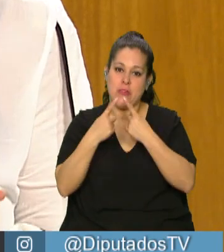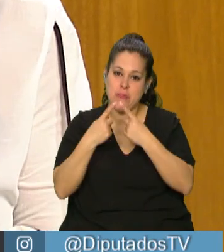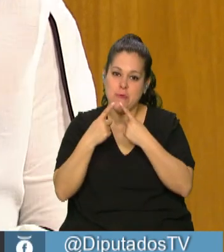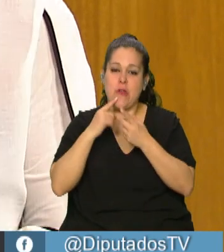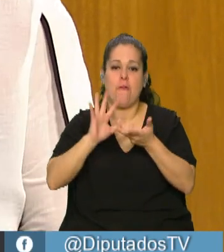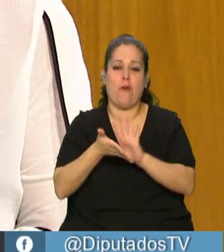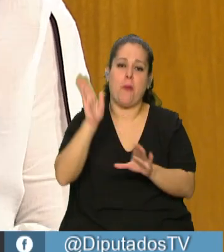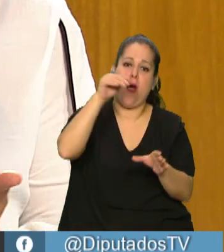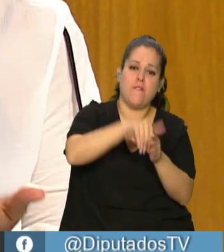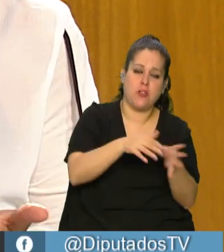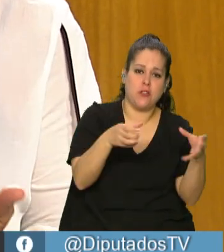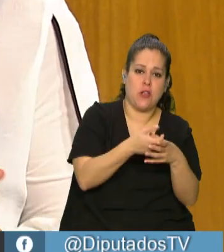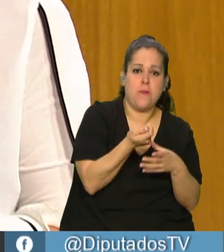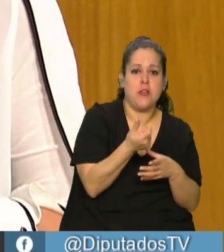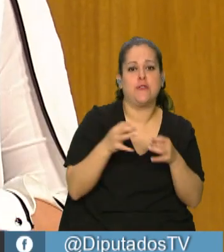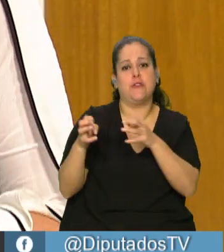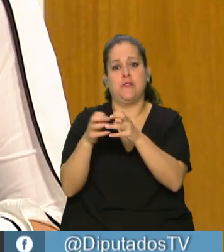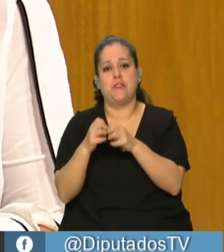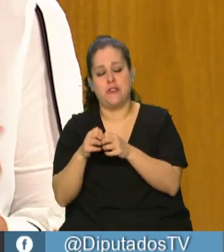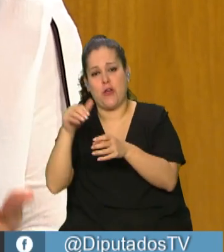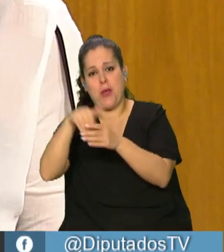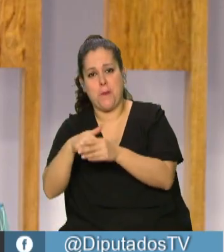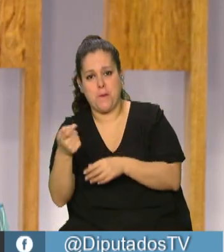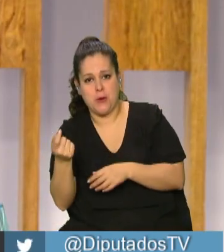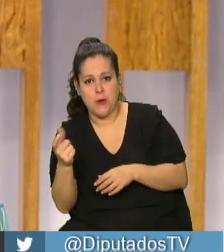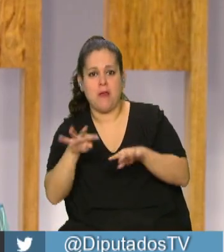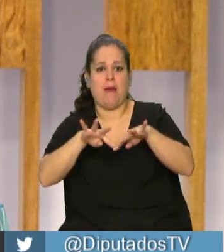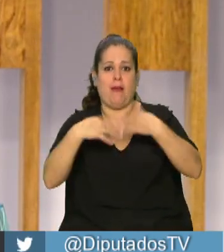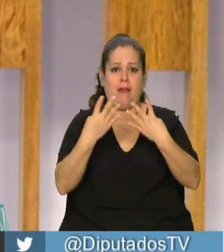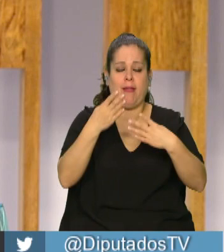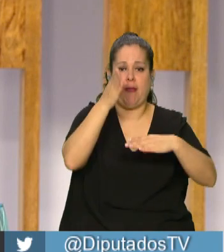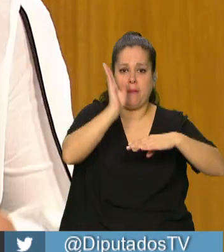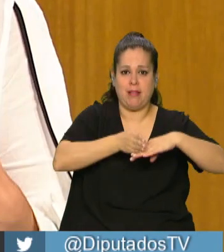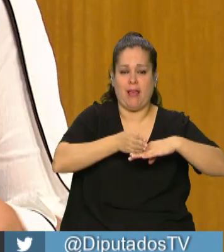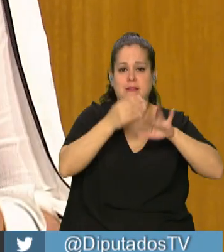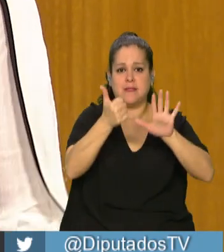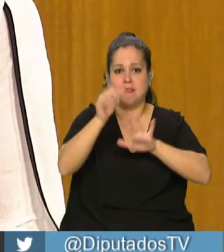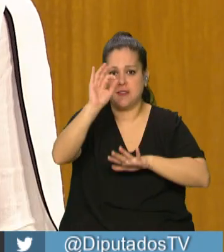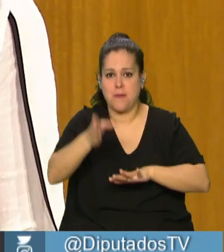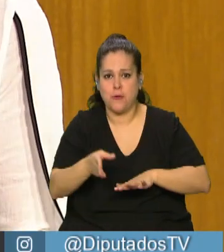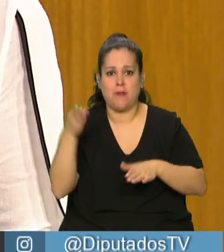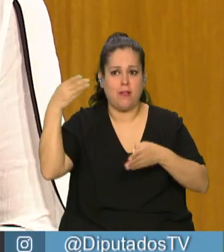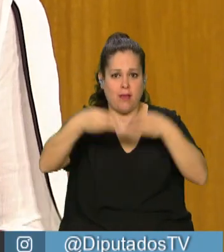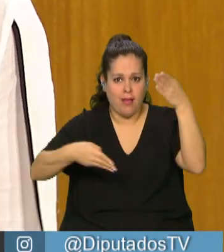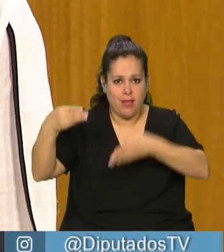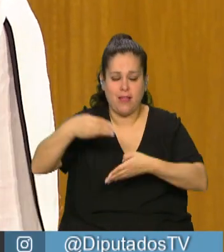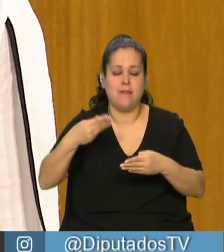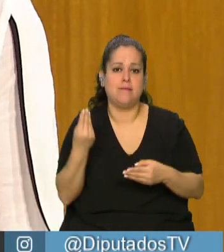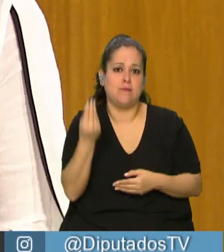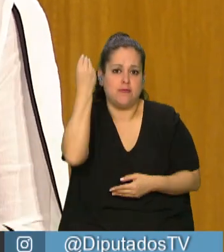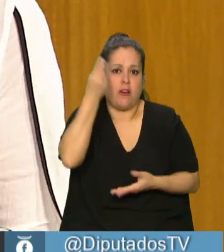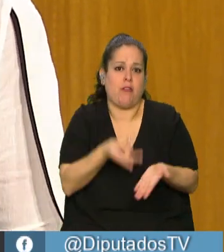de minoría, las sesiones en minoría, los 2/3 de los presentes, de los integrantes. Bueno, todos detalles que muchas veces